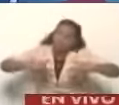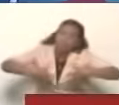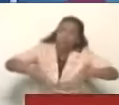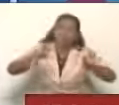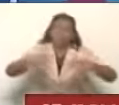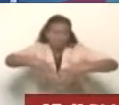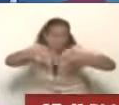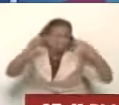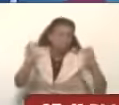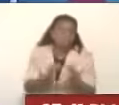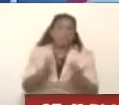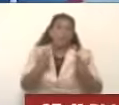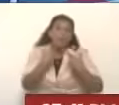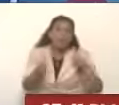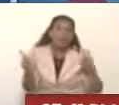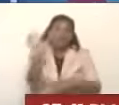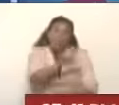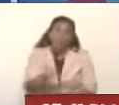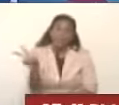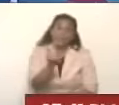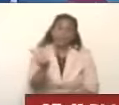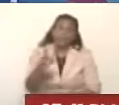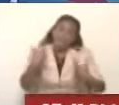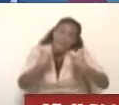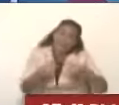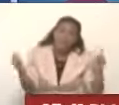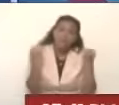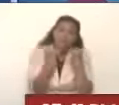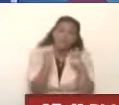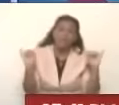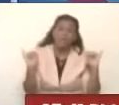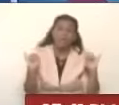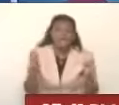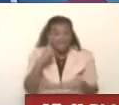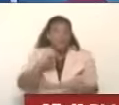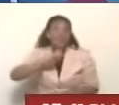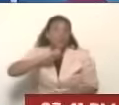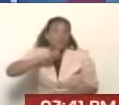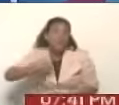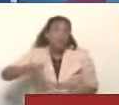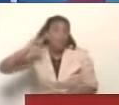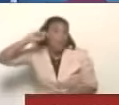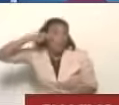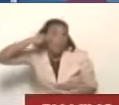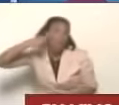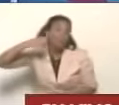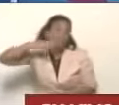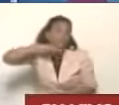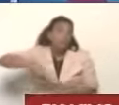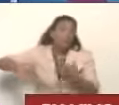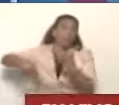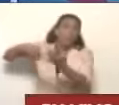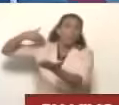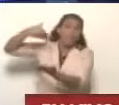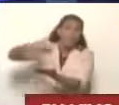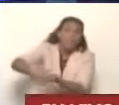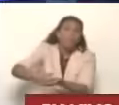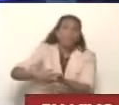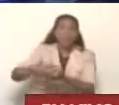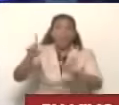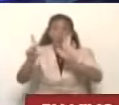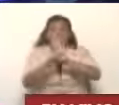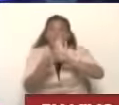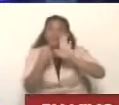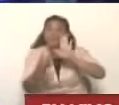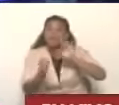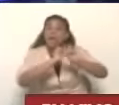vida por liberar esta tierra, por liberar a este pueblo. Así que es un legado de los libertadores. Y la ley establece